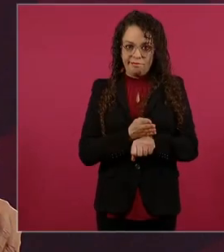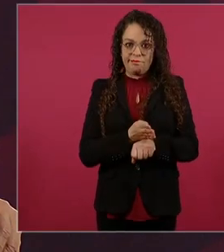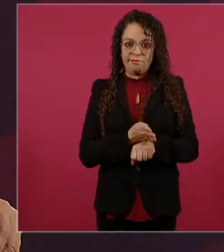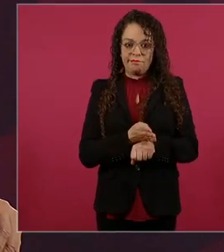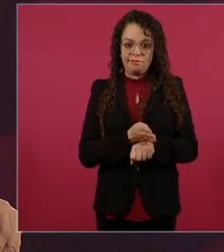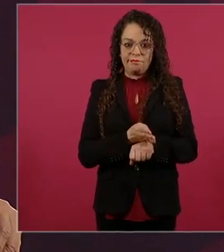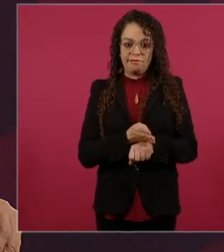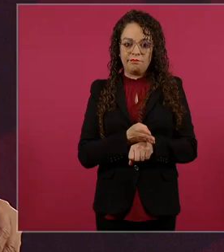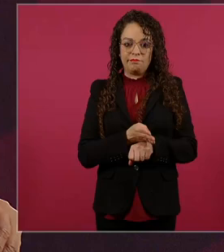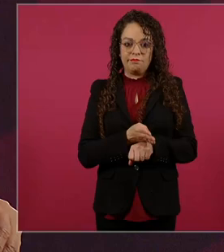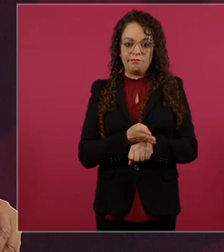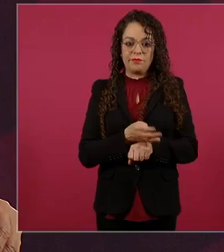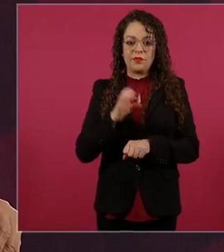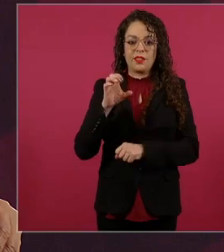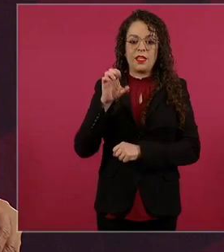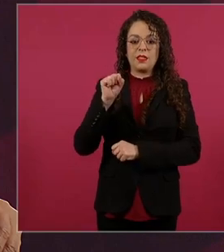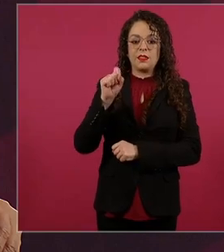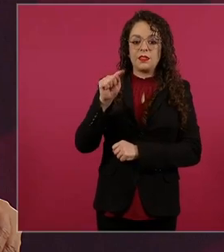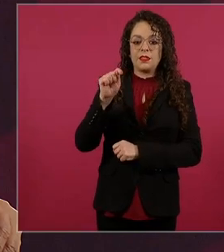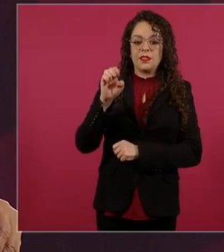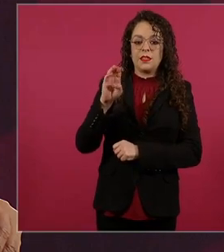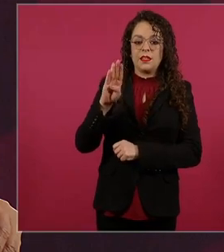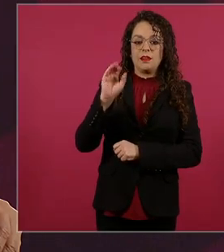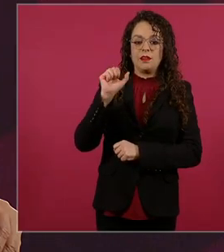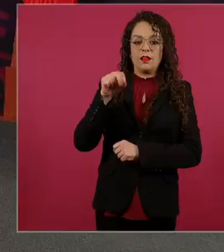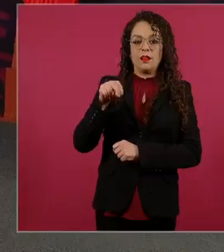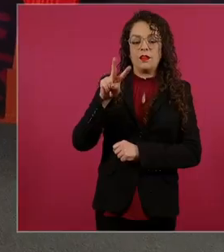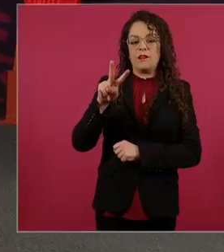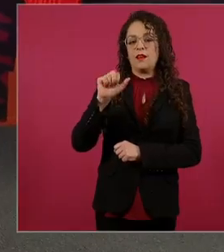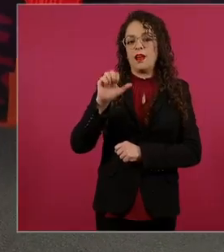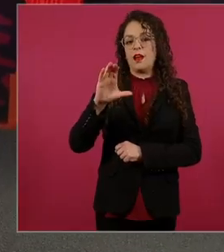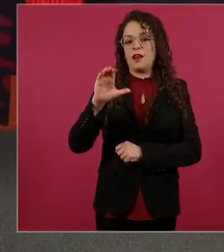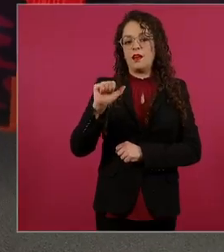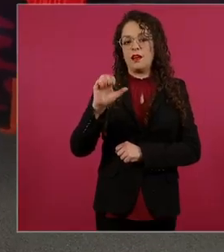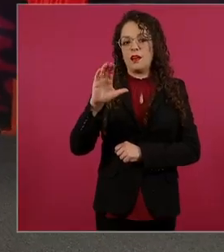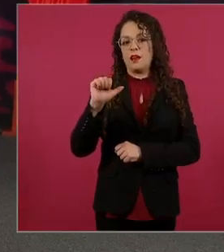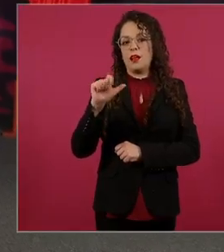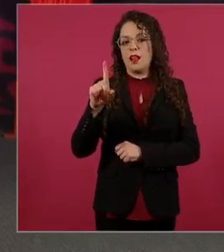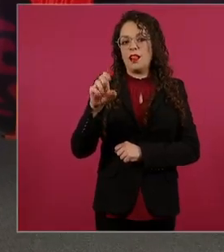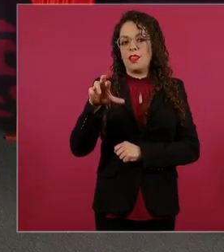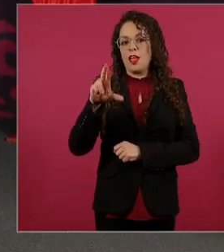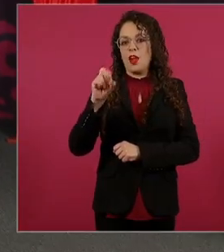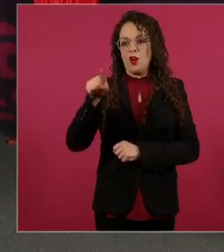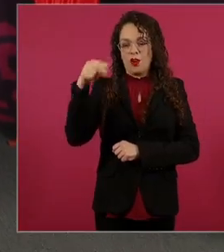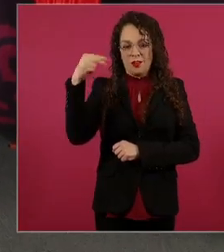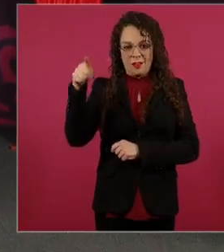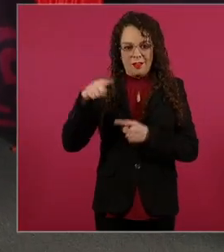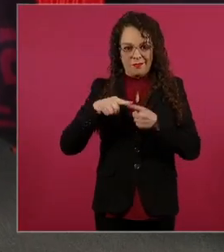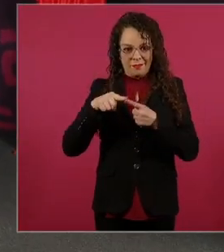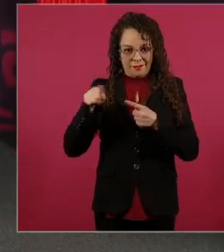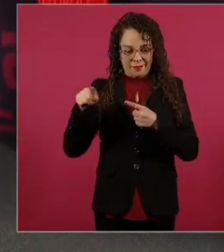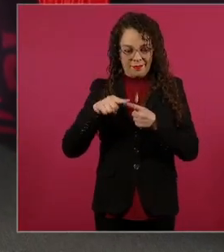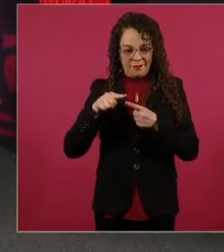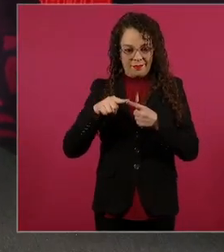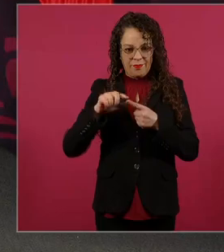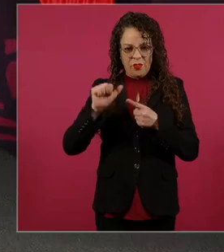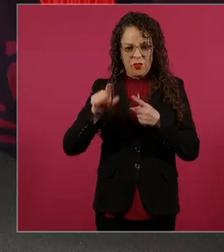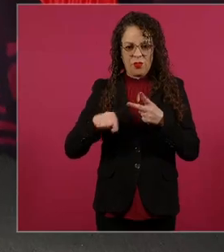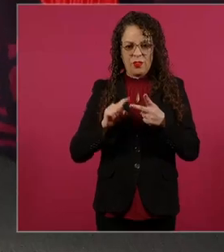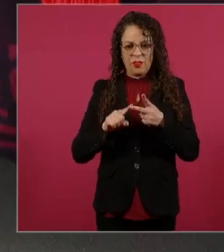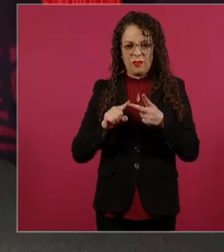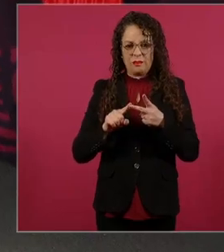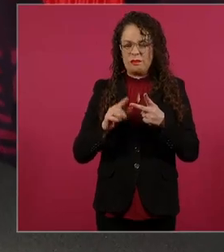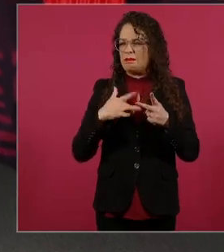Esteban Baca Calderón era el dirigente y el otro ahora voy a